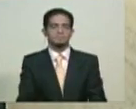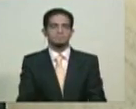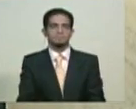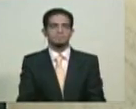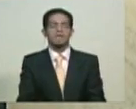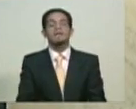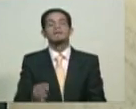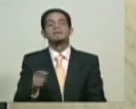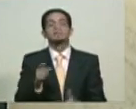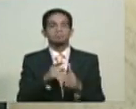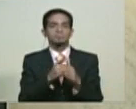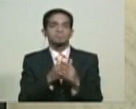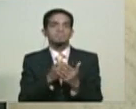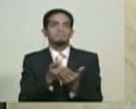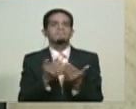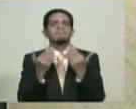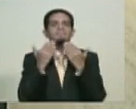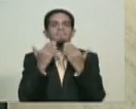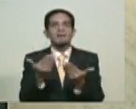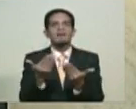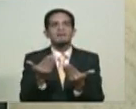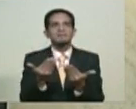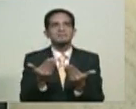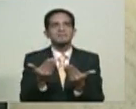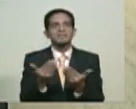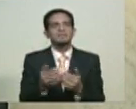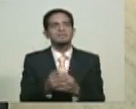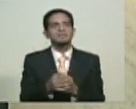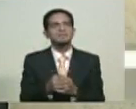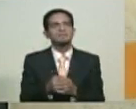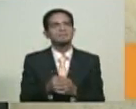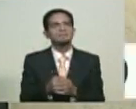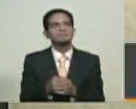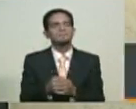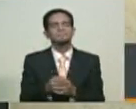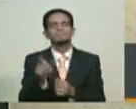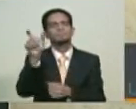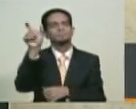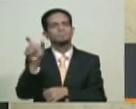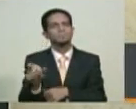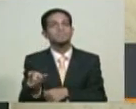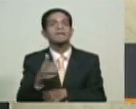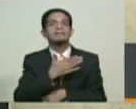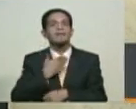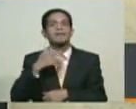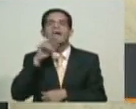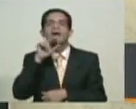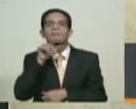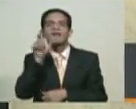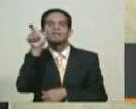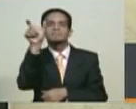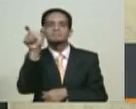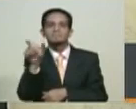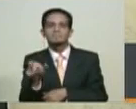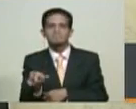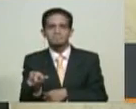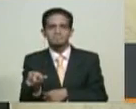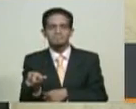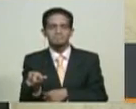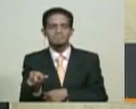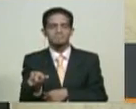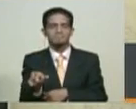Yo les agradezco. Está pidiendo la palabra el doctor Aristide Massa. Vino hoy activo,